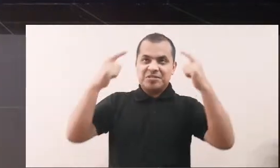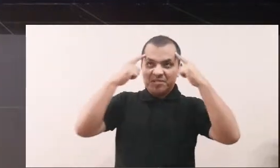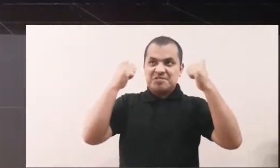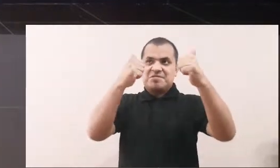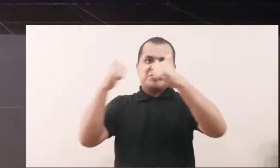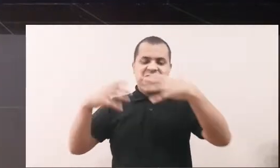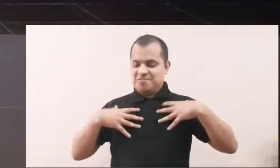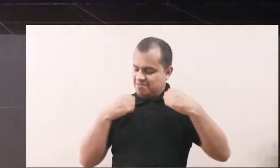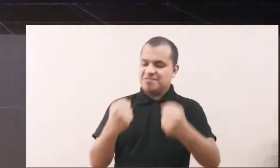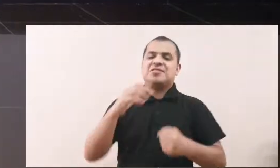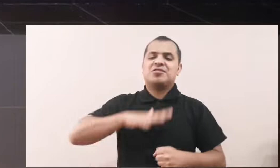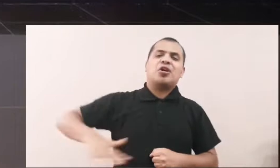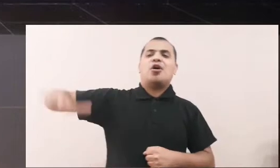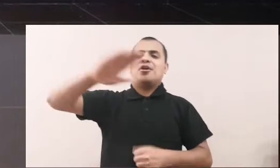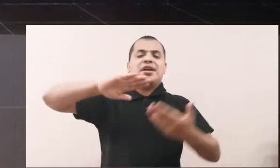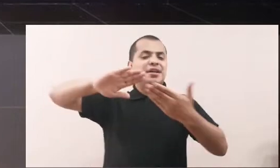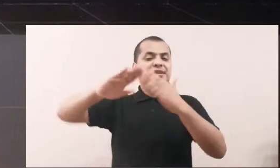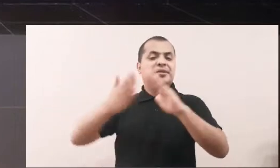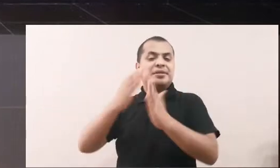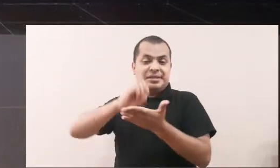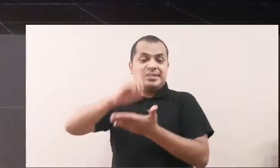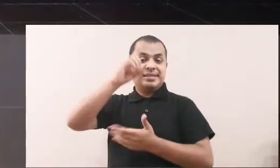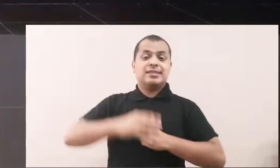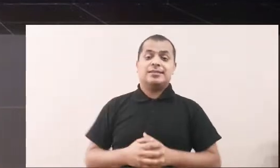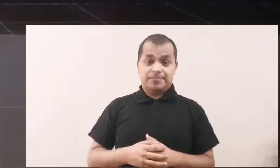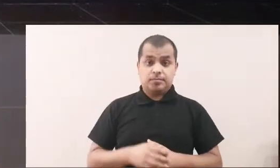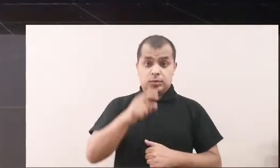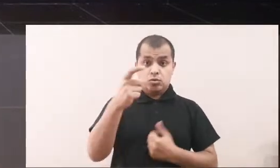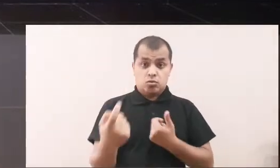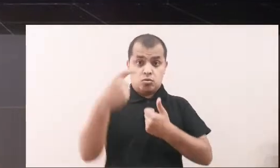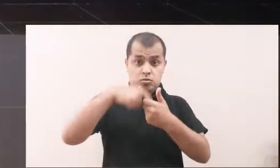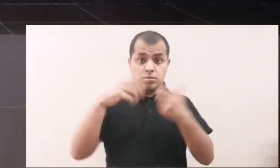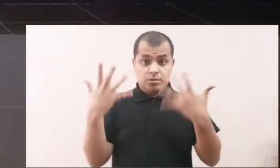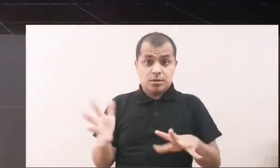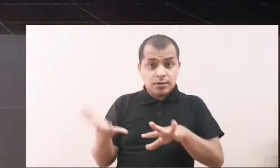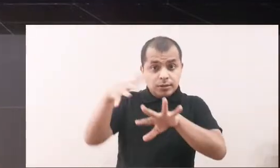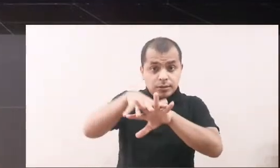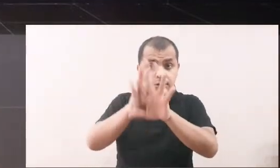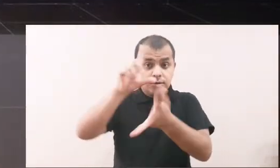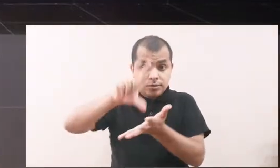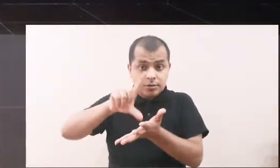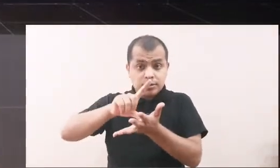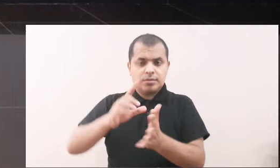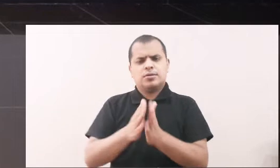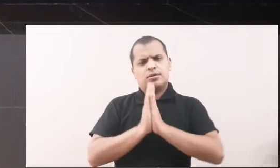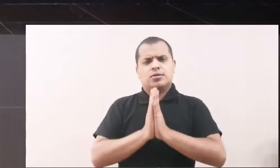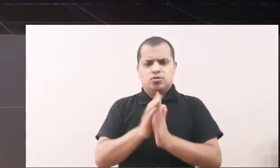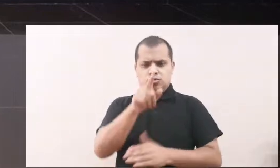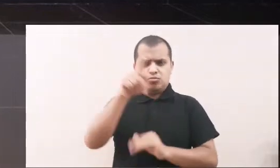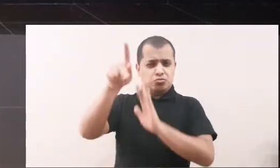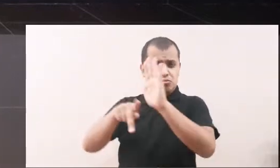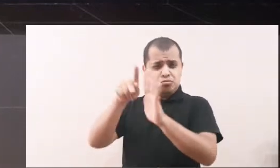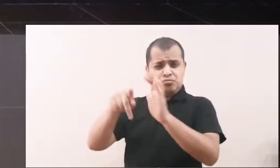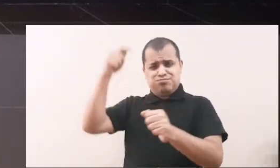y física de la comunidad educativa. Si ya eres parte de Inclu Lima, te sugerimos que no te pierdas ninguna